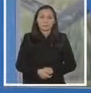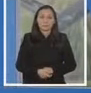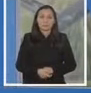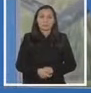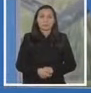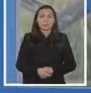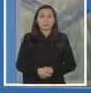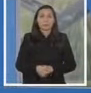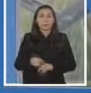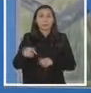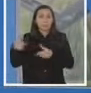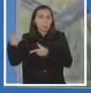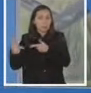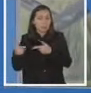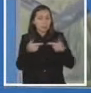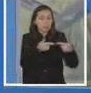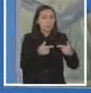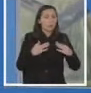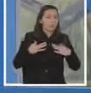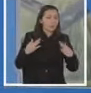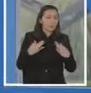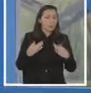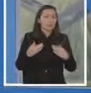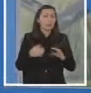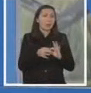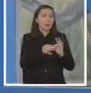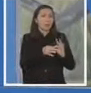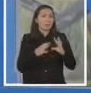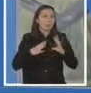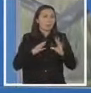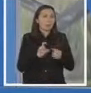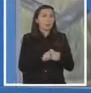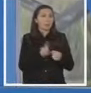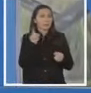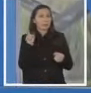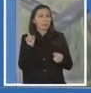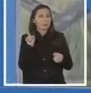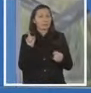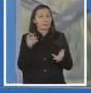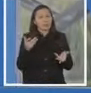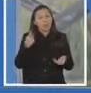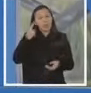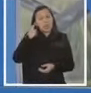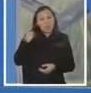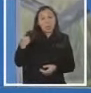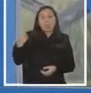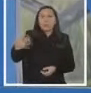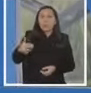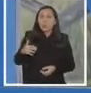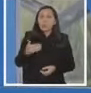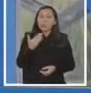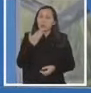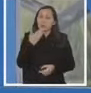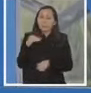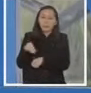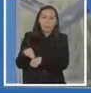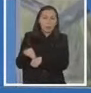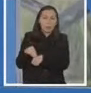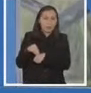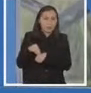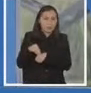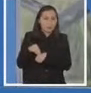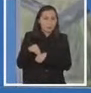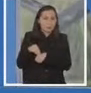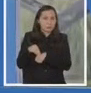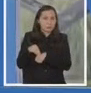sectores se felicitan a sí mismos por quedar fuera, creo que son importantes y son también un aviso